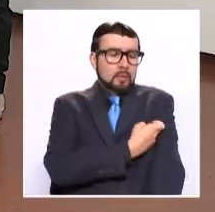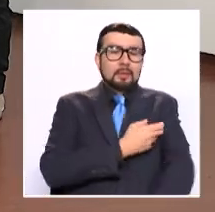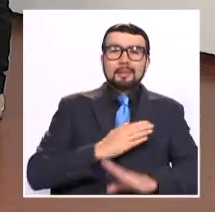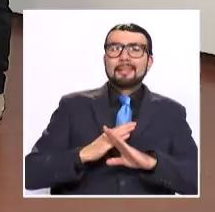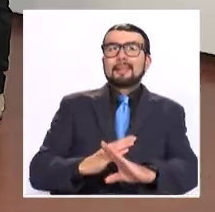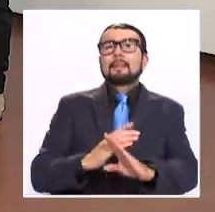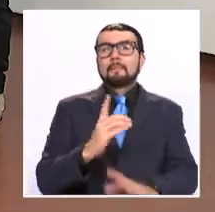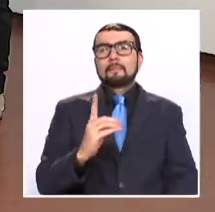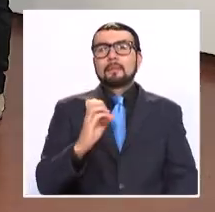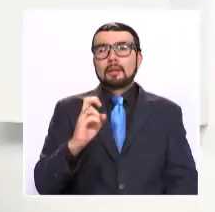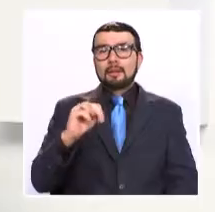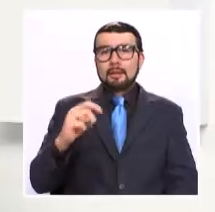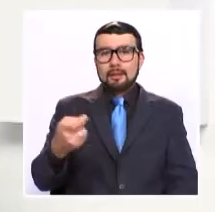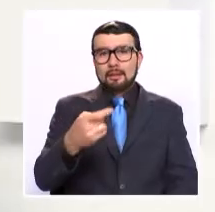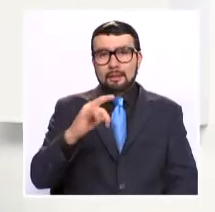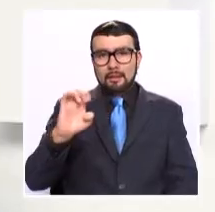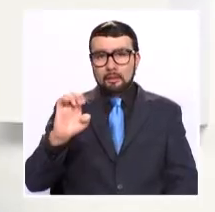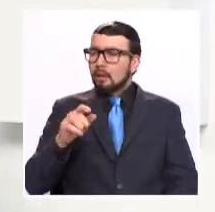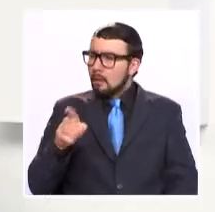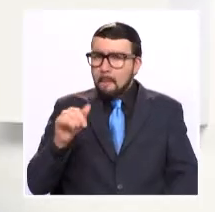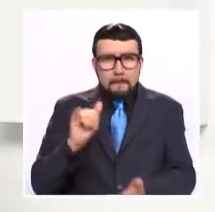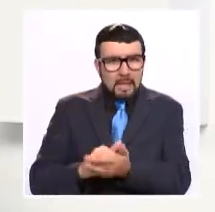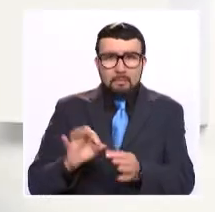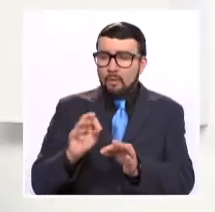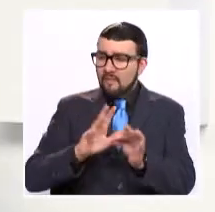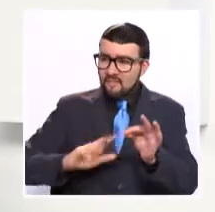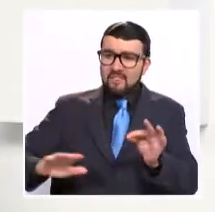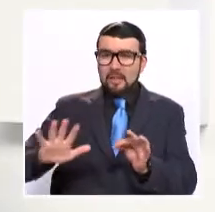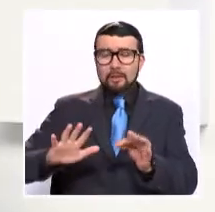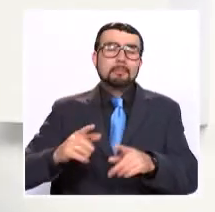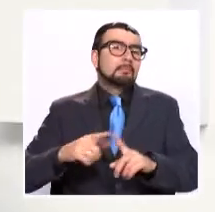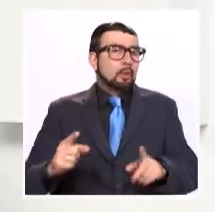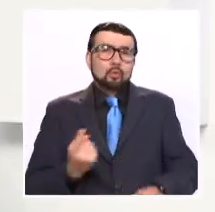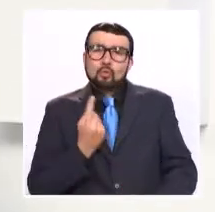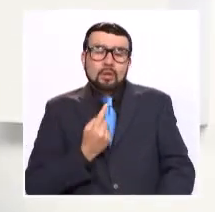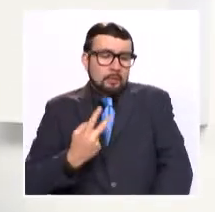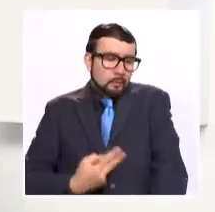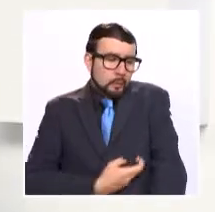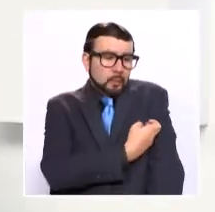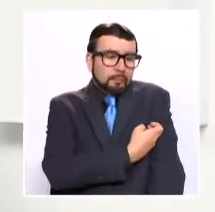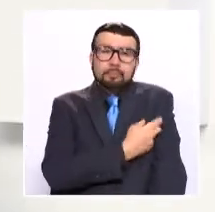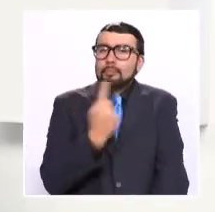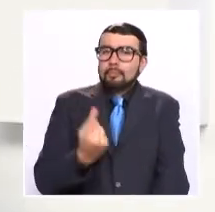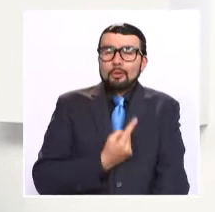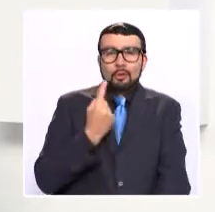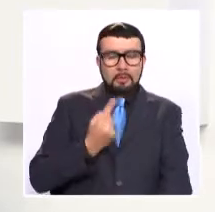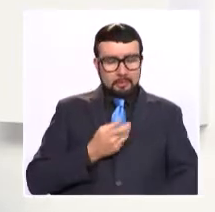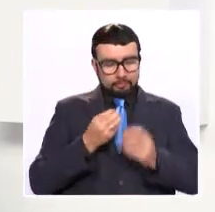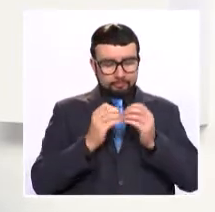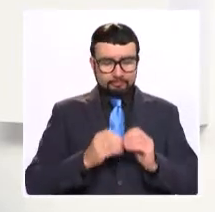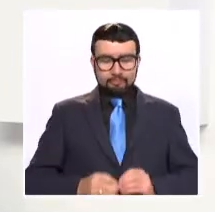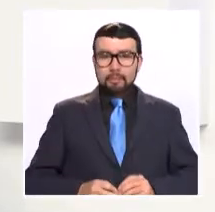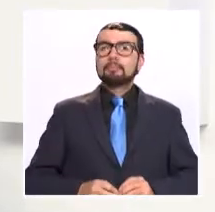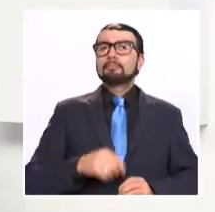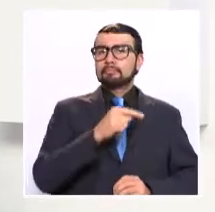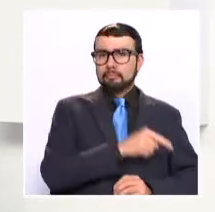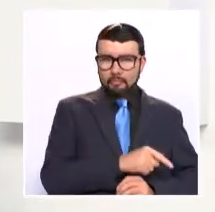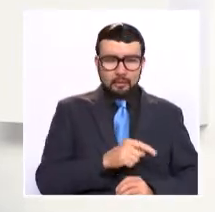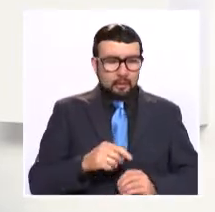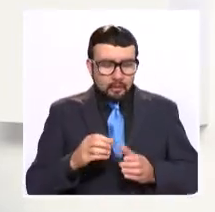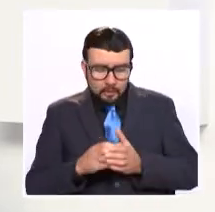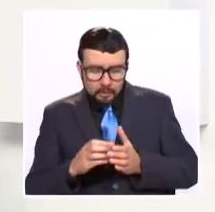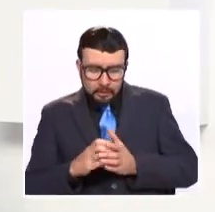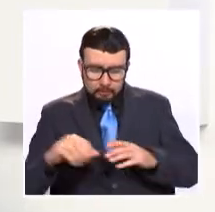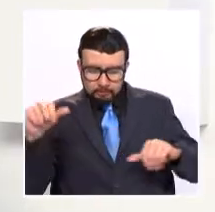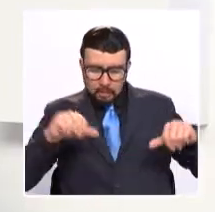O sea, pese a que son los mismos virus que causan ese tipo de enfermedades, la vacuna hasta este momento solamente está elaborada con un serotipo,